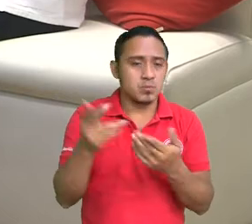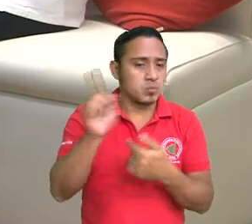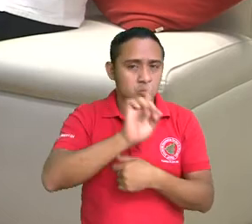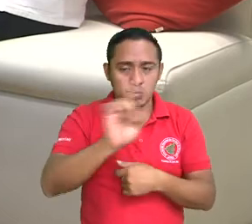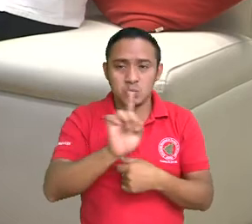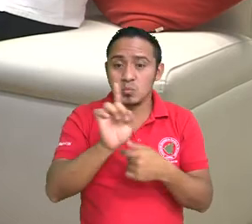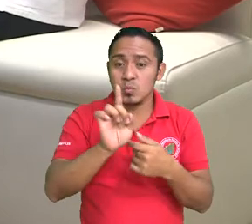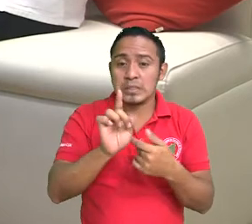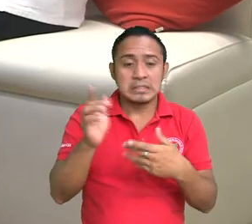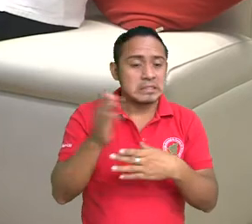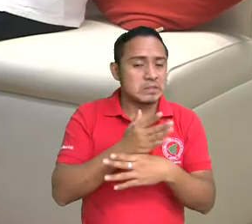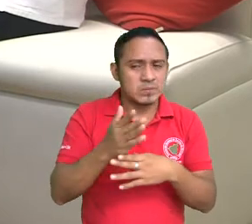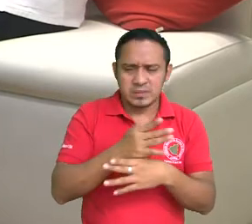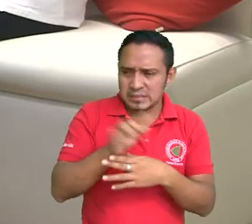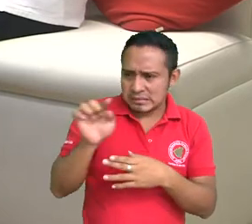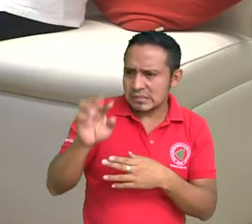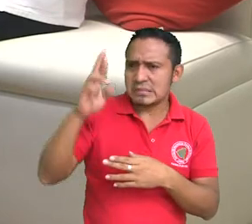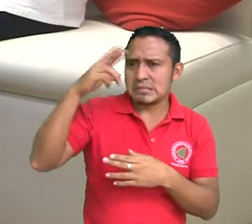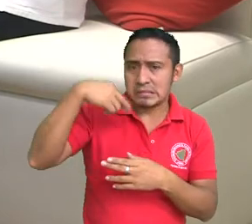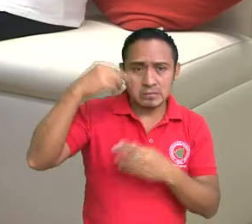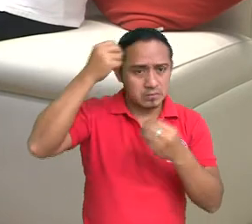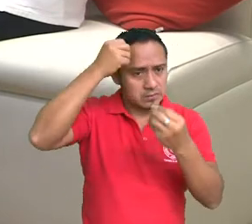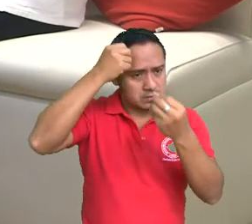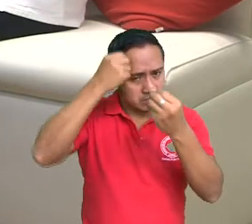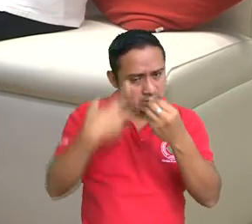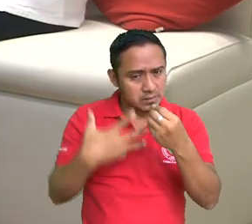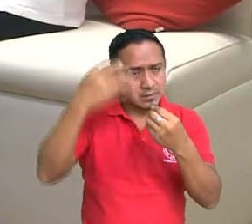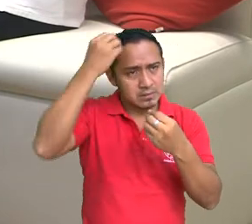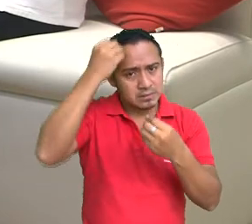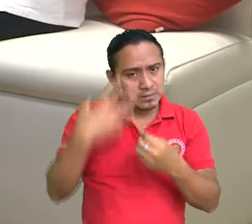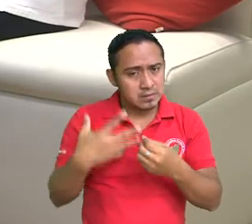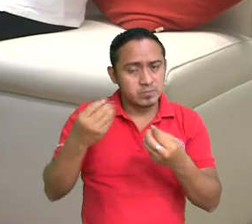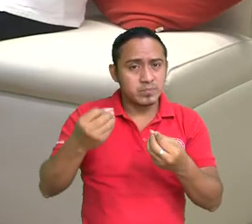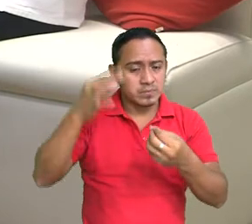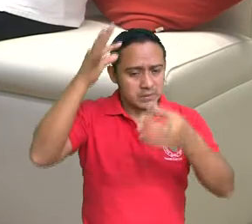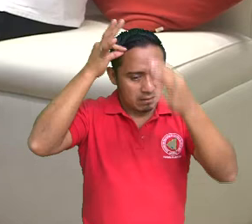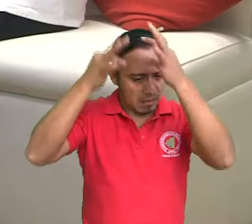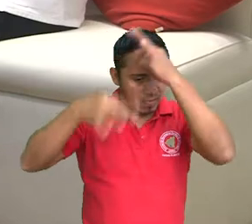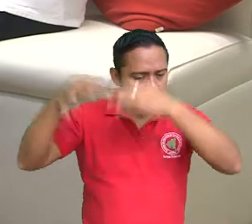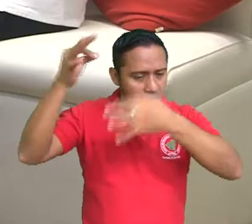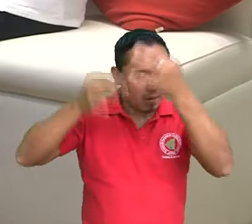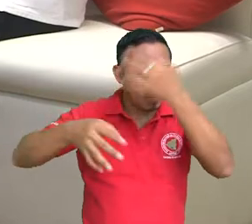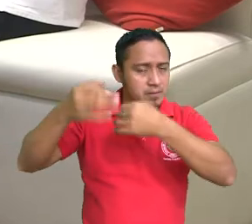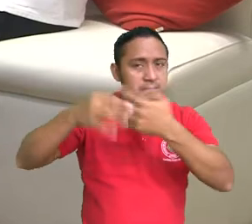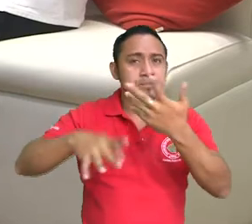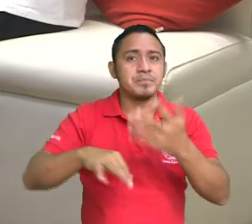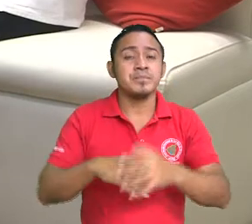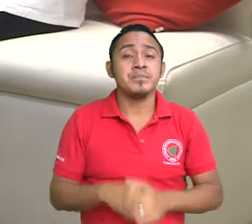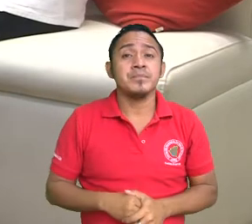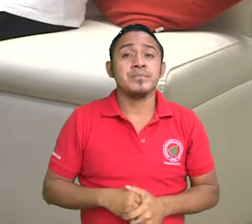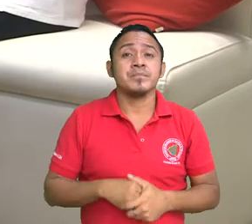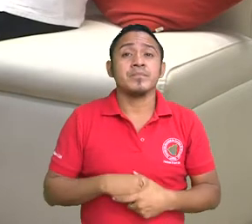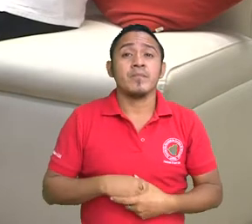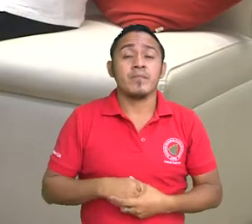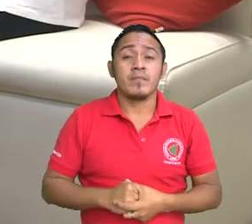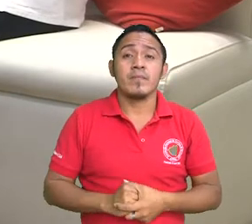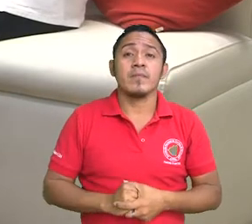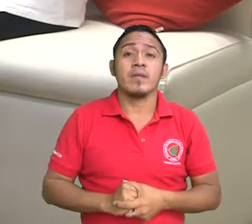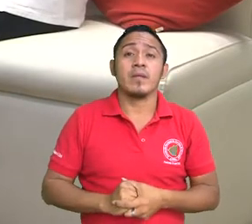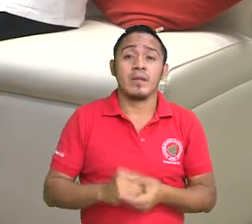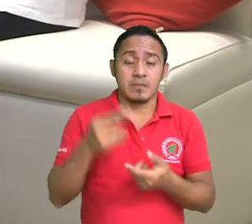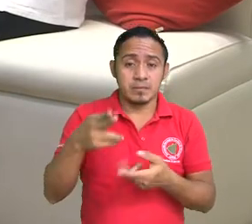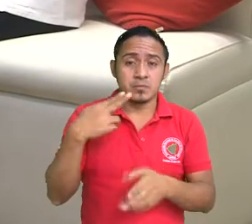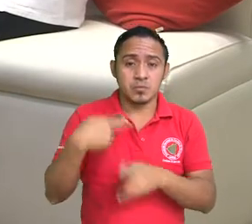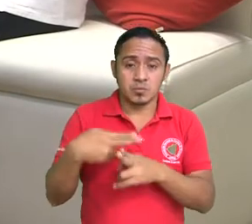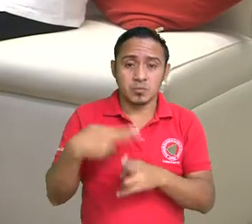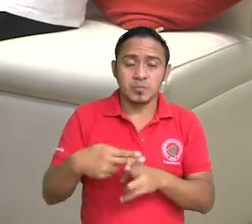normalidad? ¿Cuándo ya se vuelve algo normal? Bueno, yo lo estaba diciendo, un mes, ¿verdad? Sí, ya se vuelve, entonces ya estamos hablando ahí